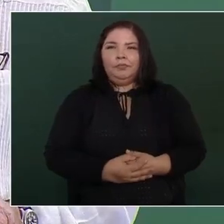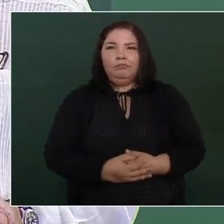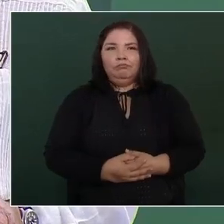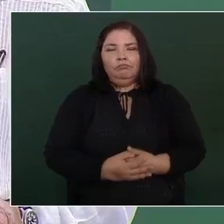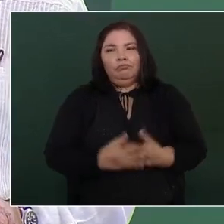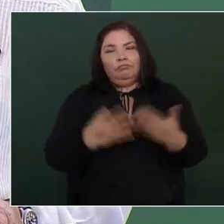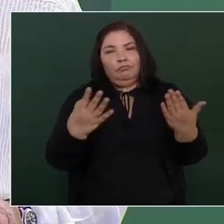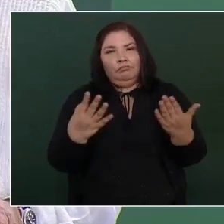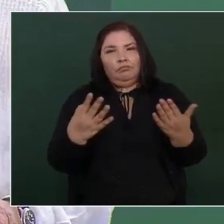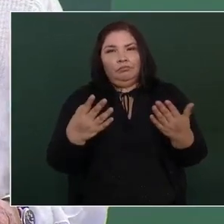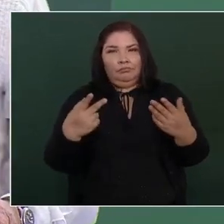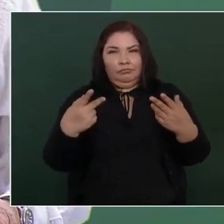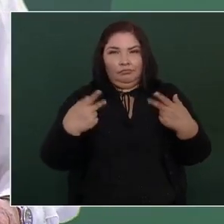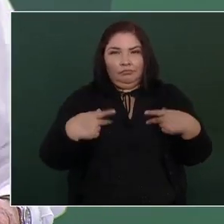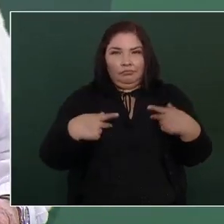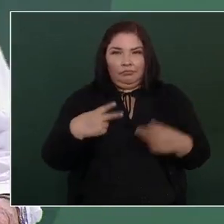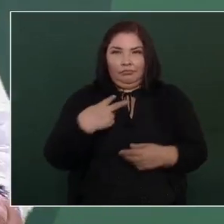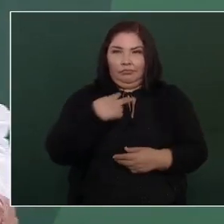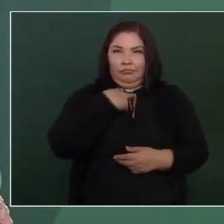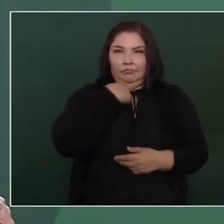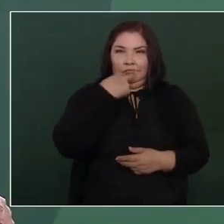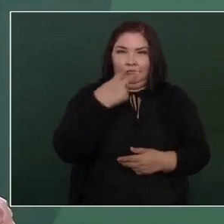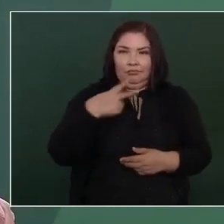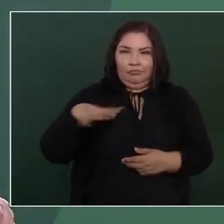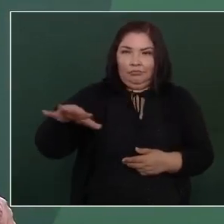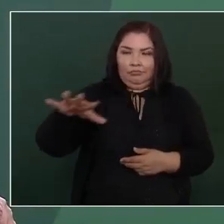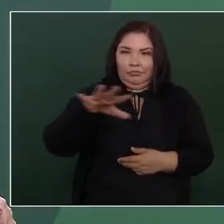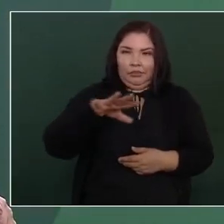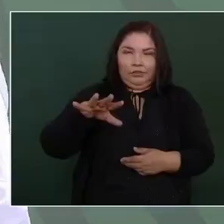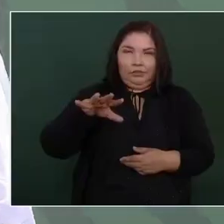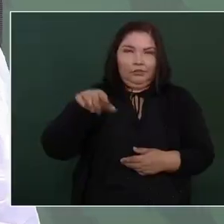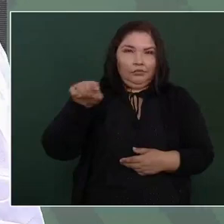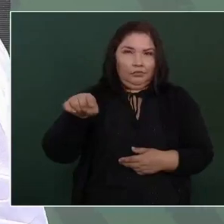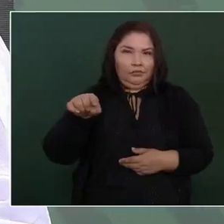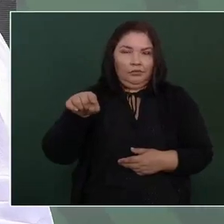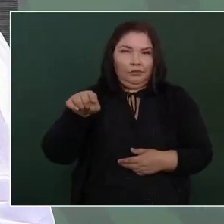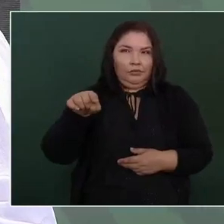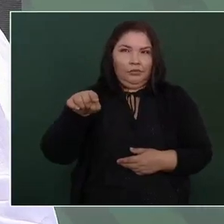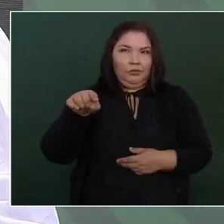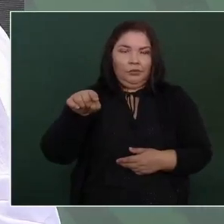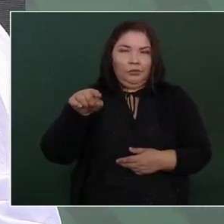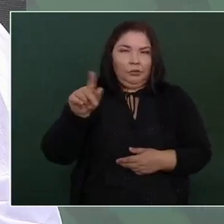La voz del pueblo, la opinión del pueblo es la voz